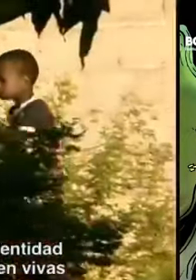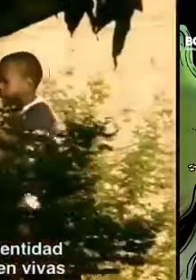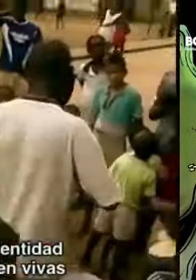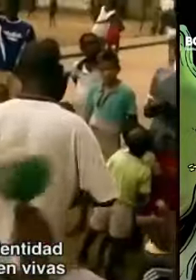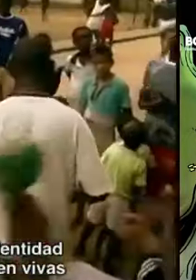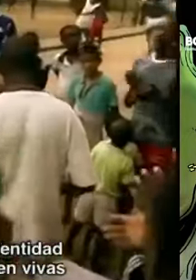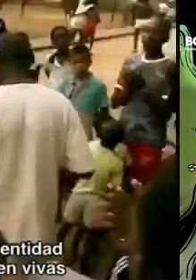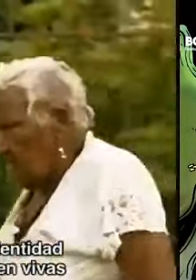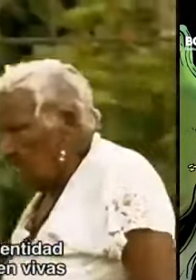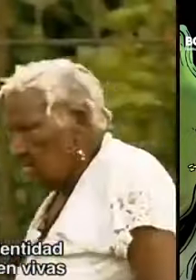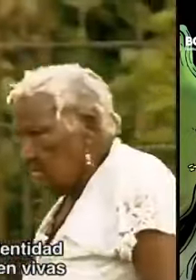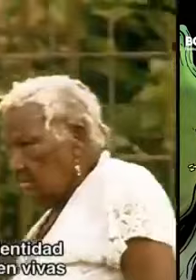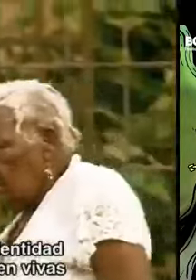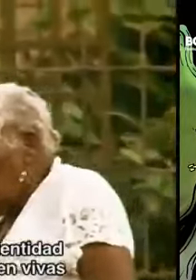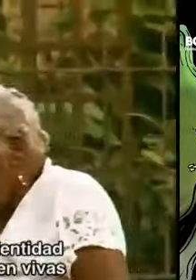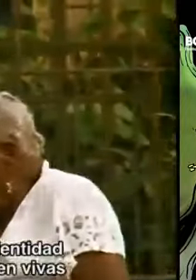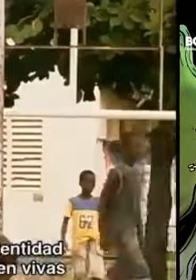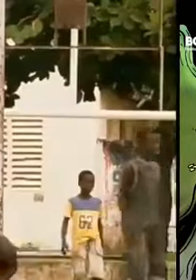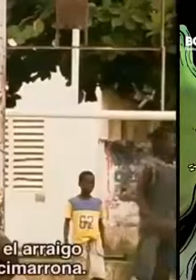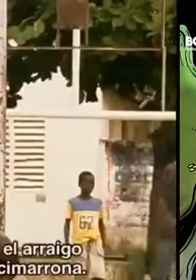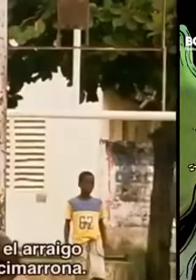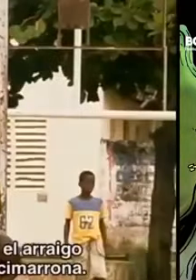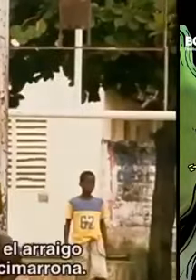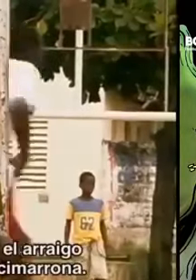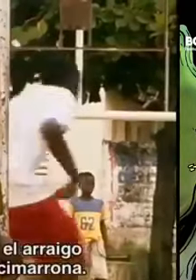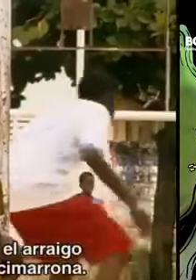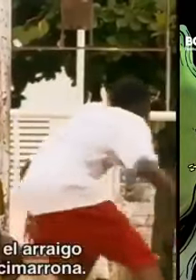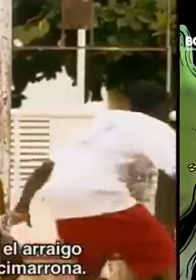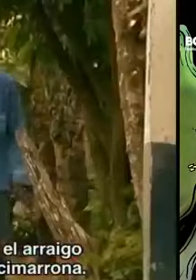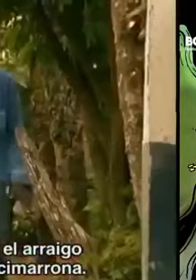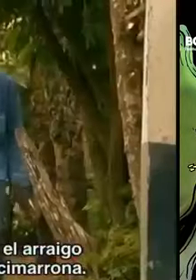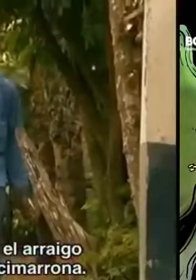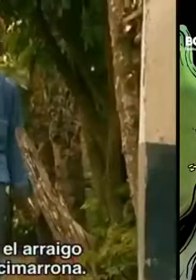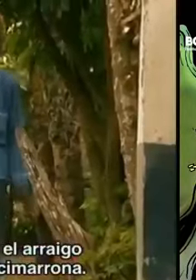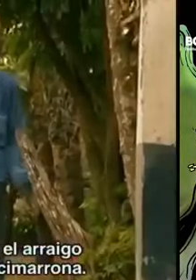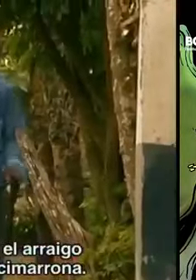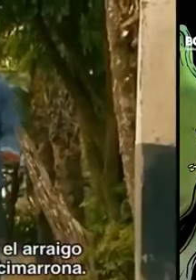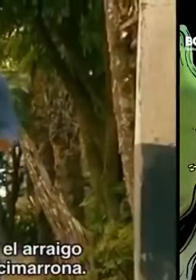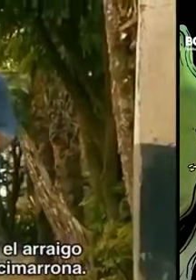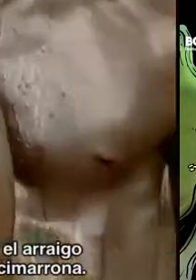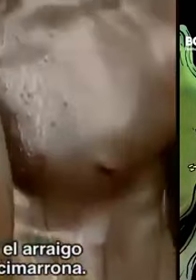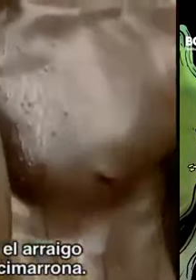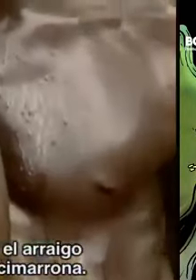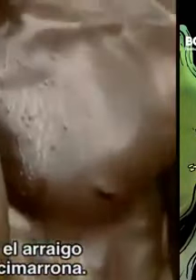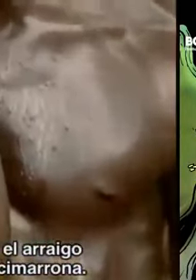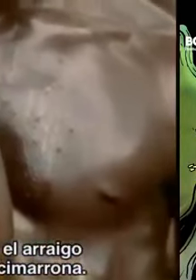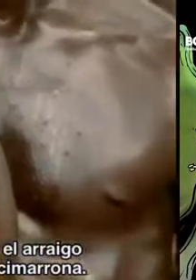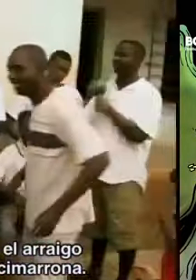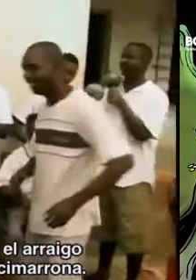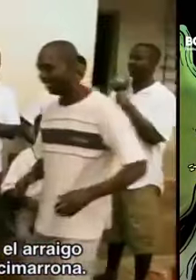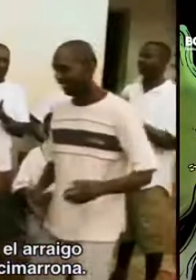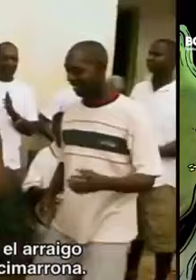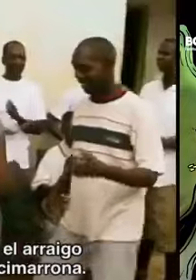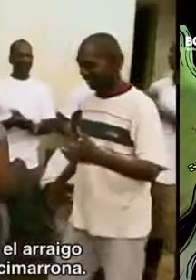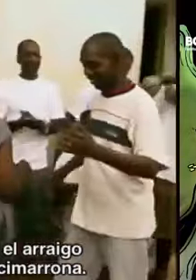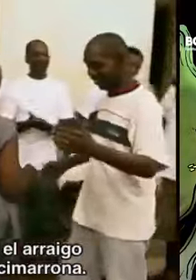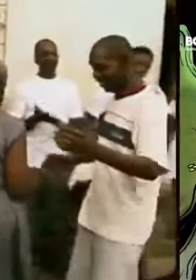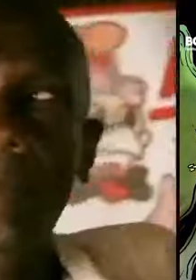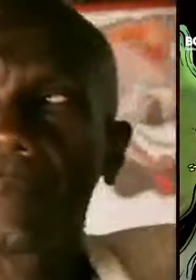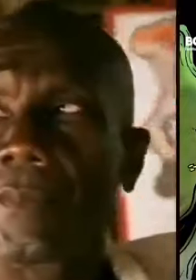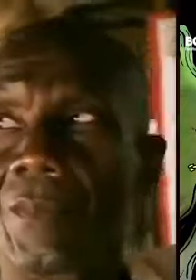Mochitía y lo que supo sendá, aquí Palenque, alunganú, por macutú, de imagen de